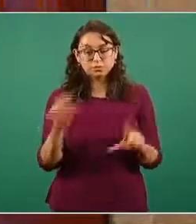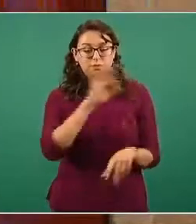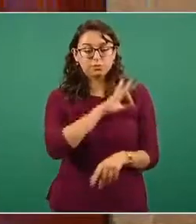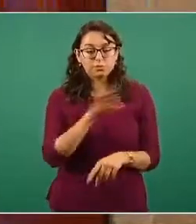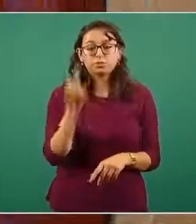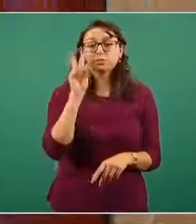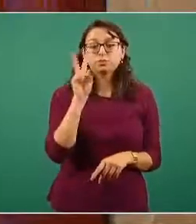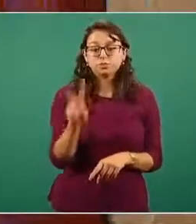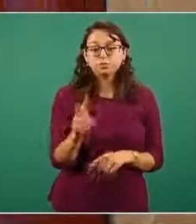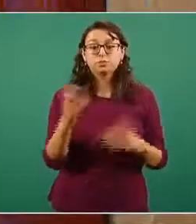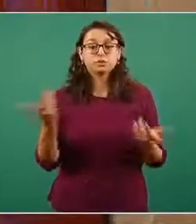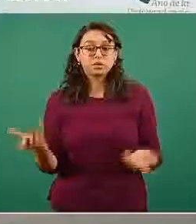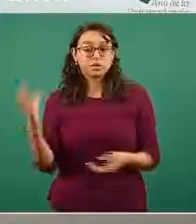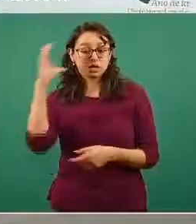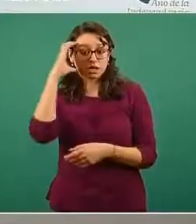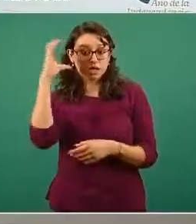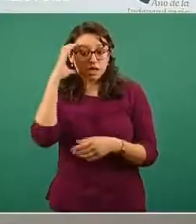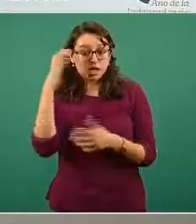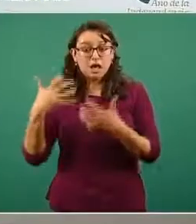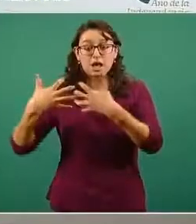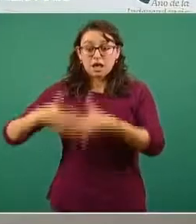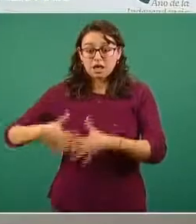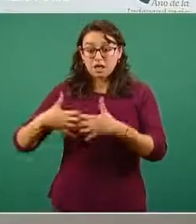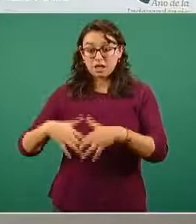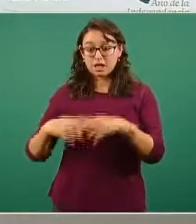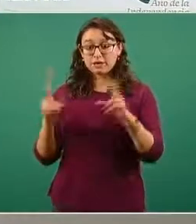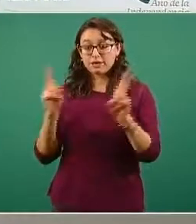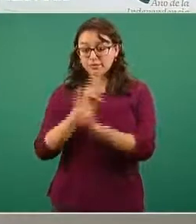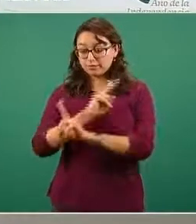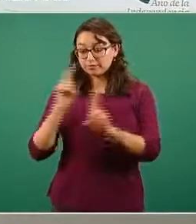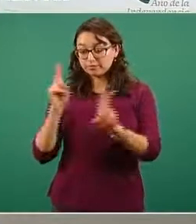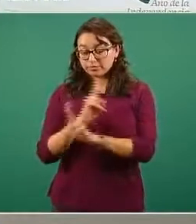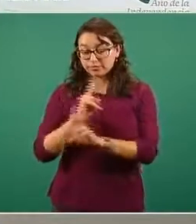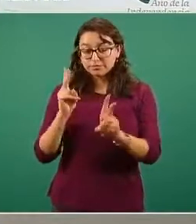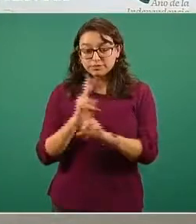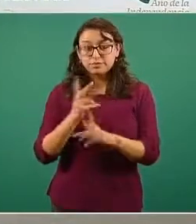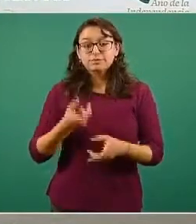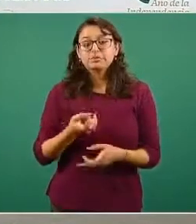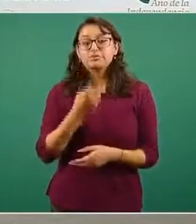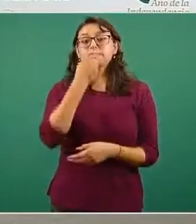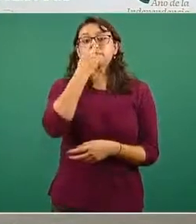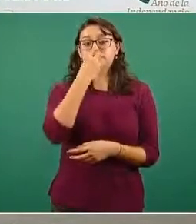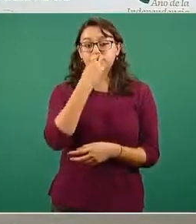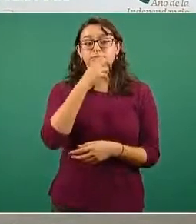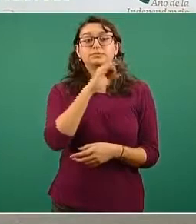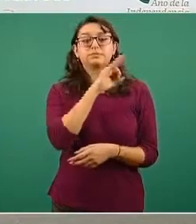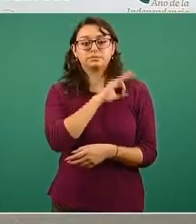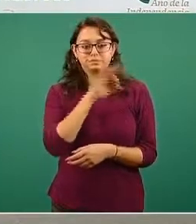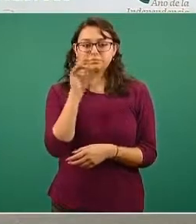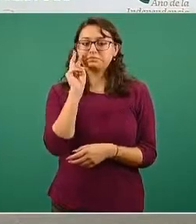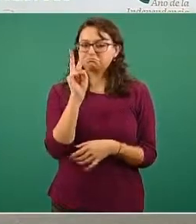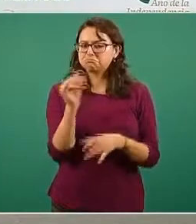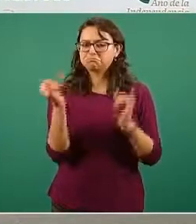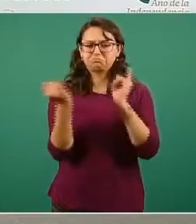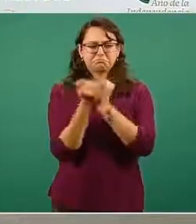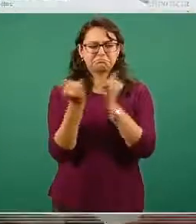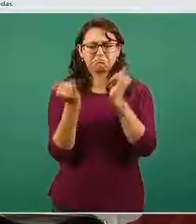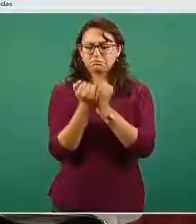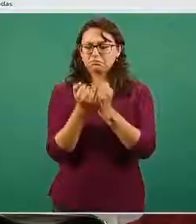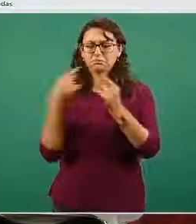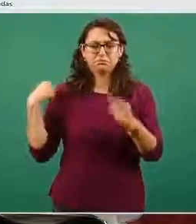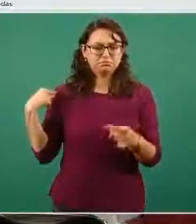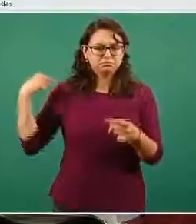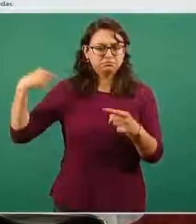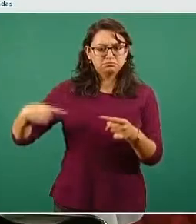camas con ventilador para los pacientes más críticos, y los datos también están muy estables en relación a lo que hemos